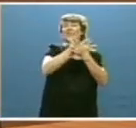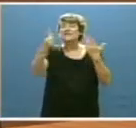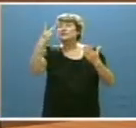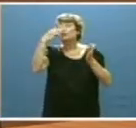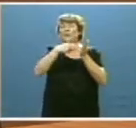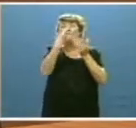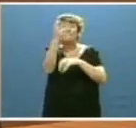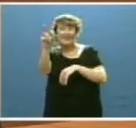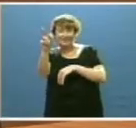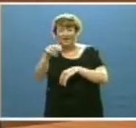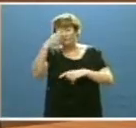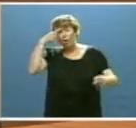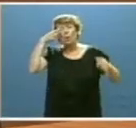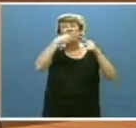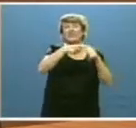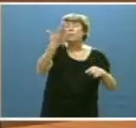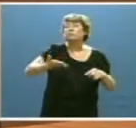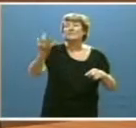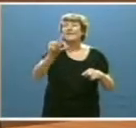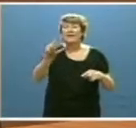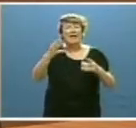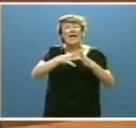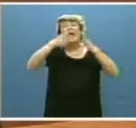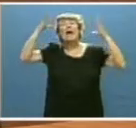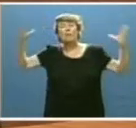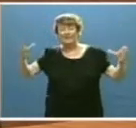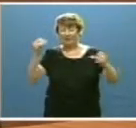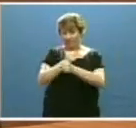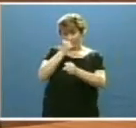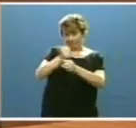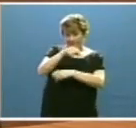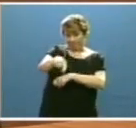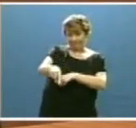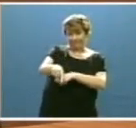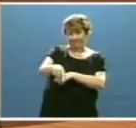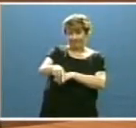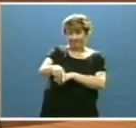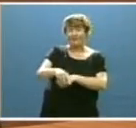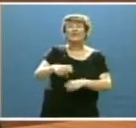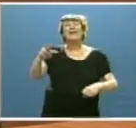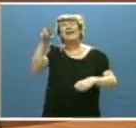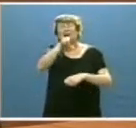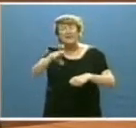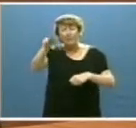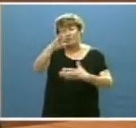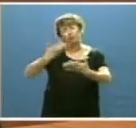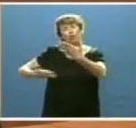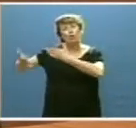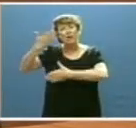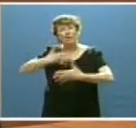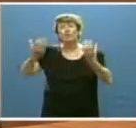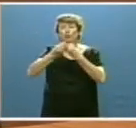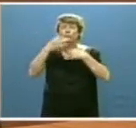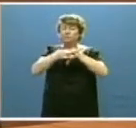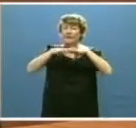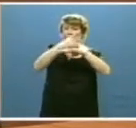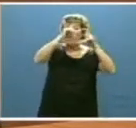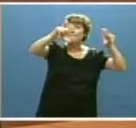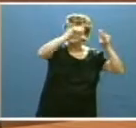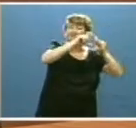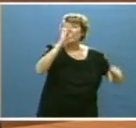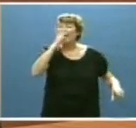cuyo principal objetivo será aumentar la empleabilidad reforzaremos la colaboración con el tejido empresarial a